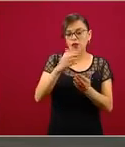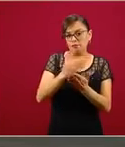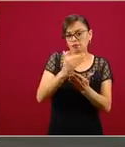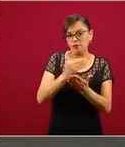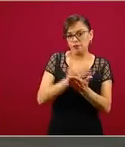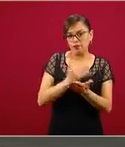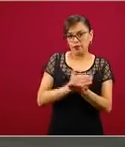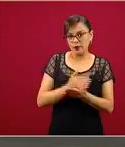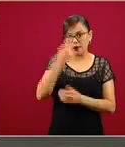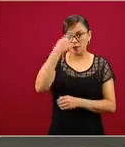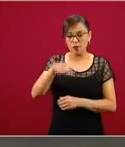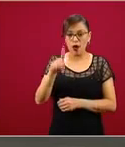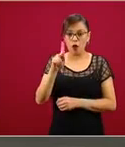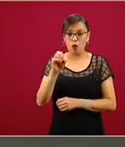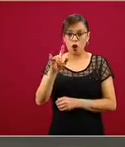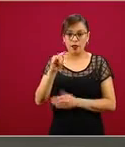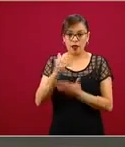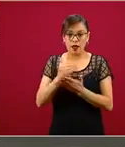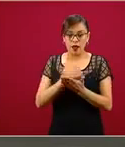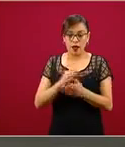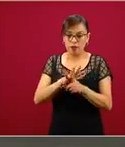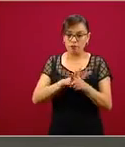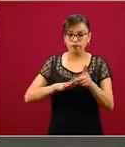salud en tiempo real.